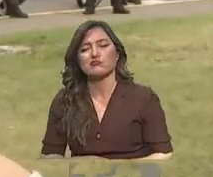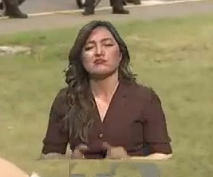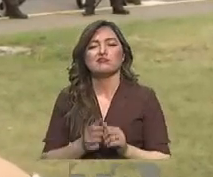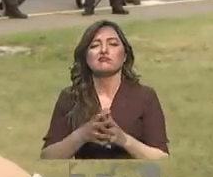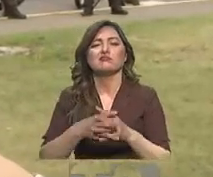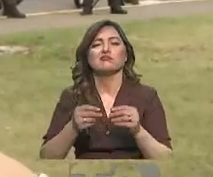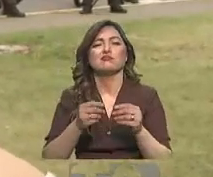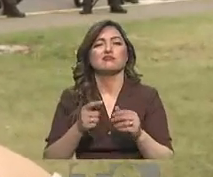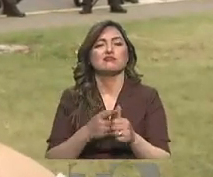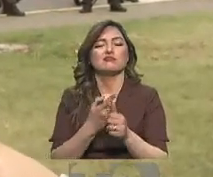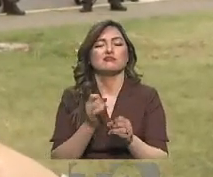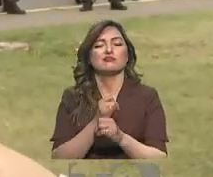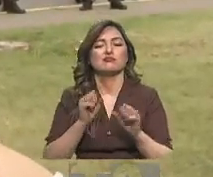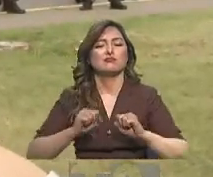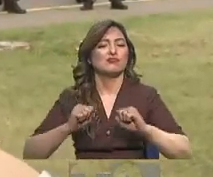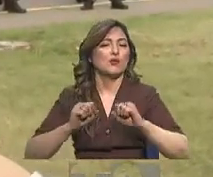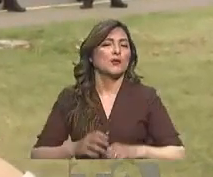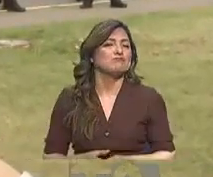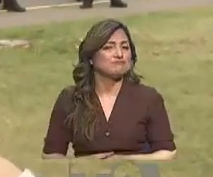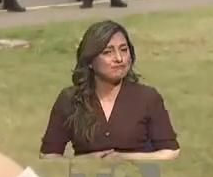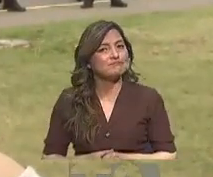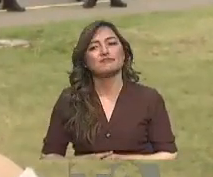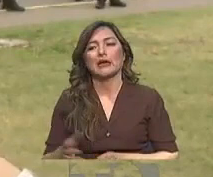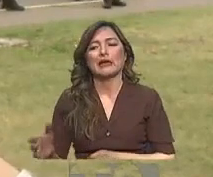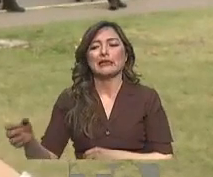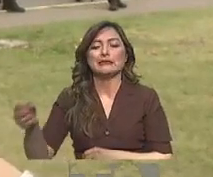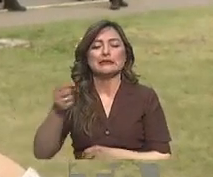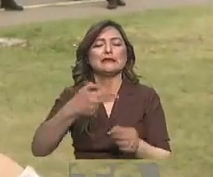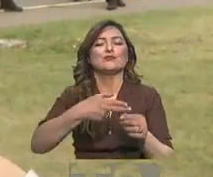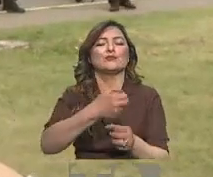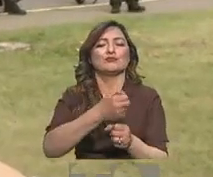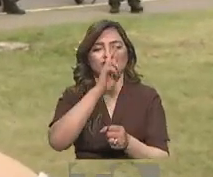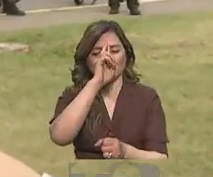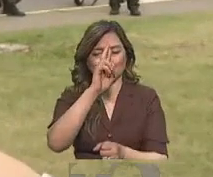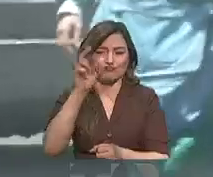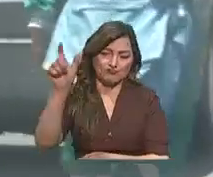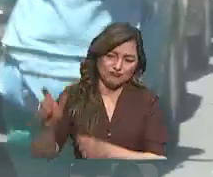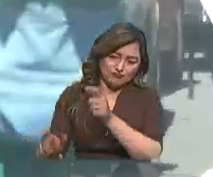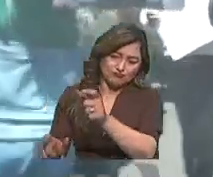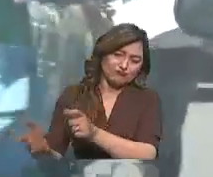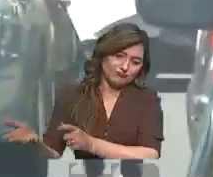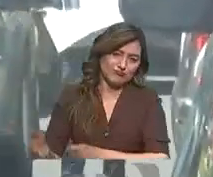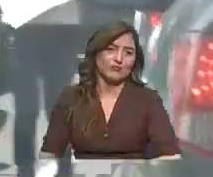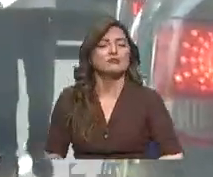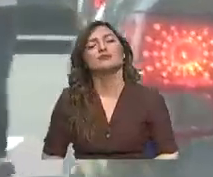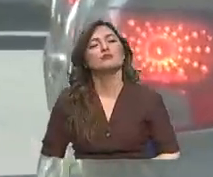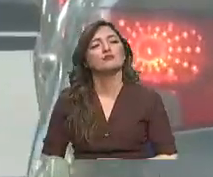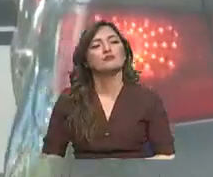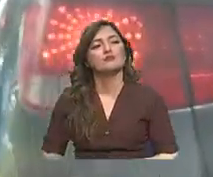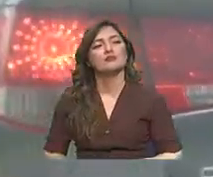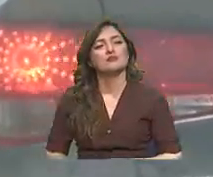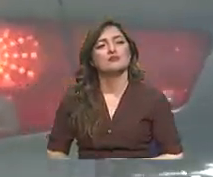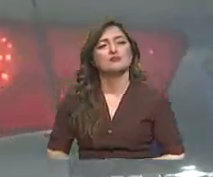que las instituciones puedan ver la posibilidad de darles un trabajo digno a estas personas y es que son